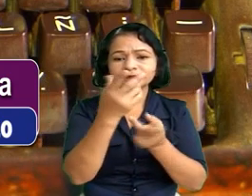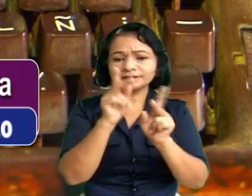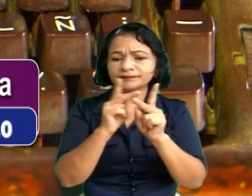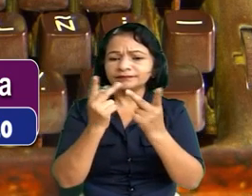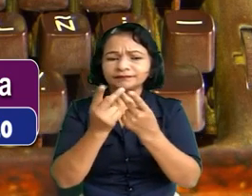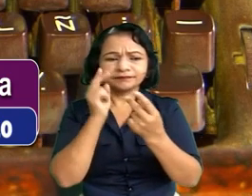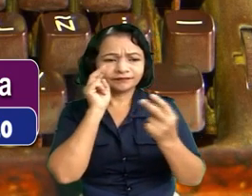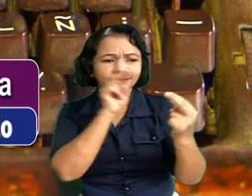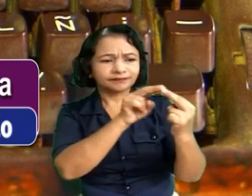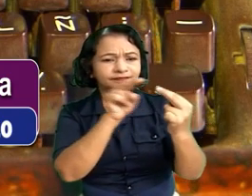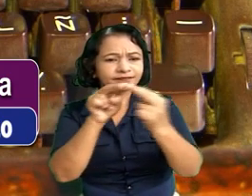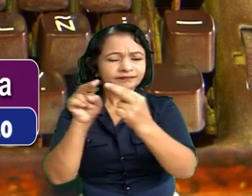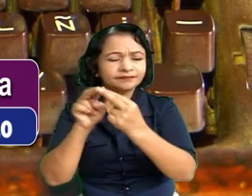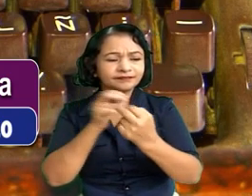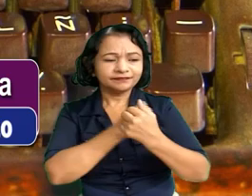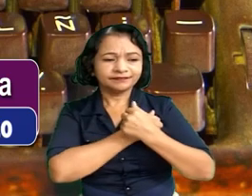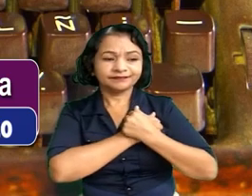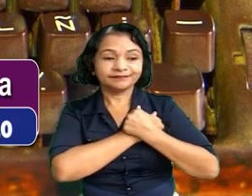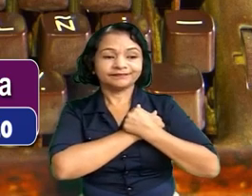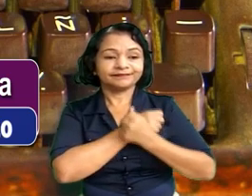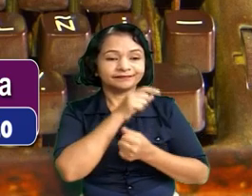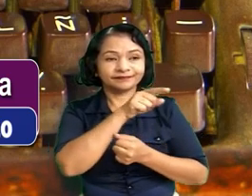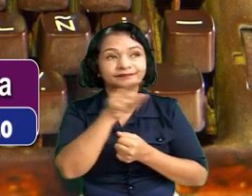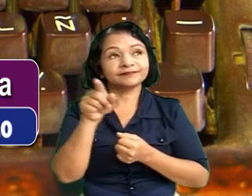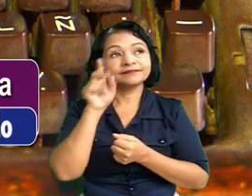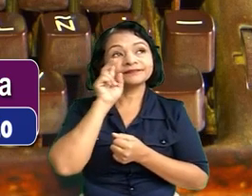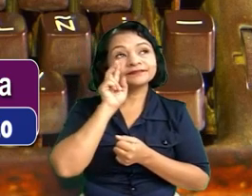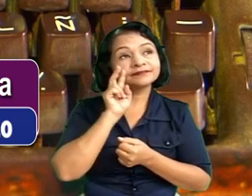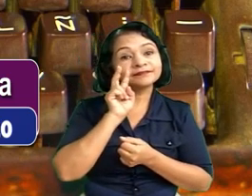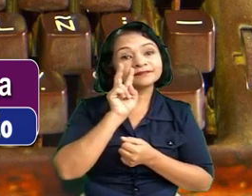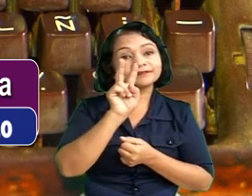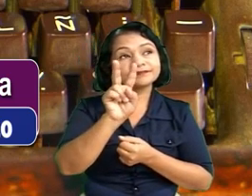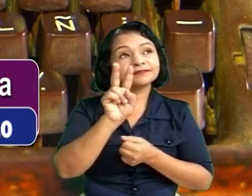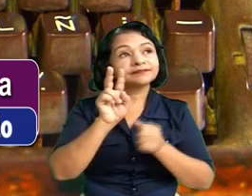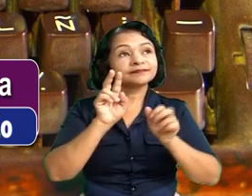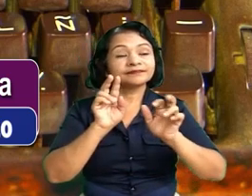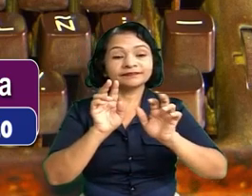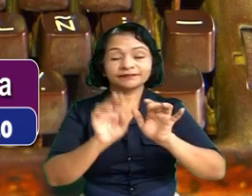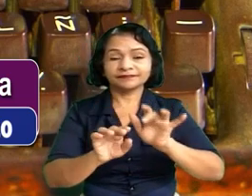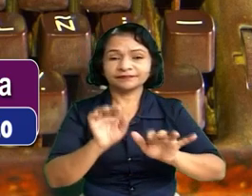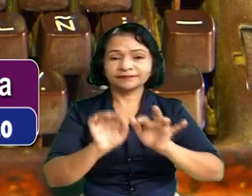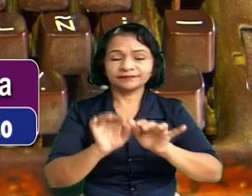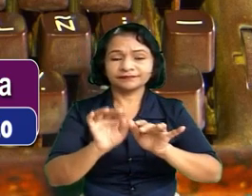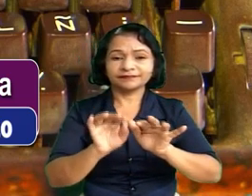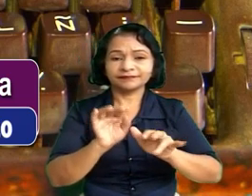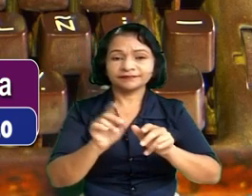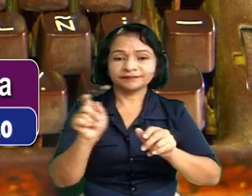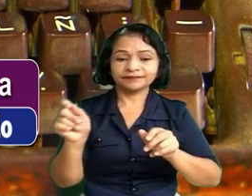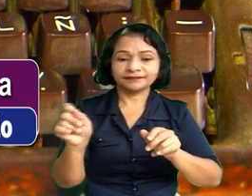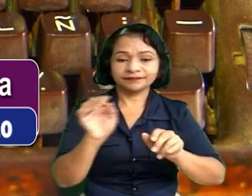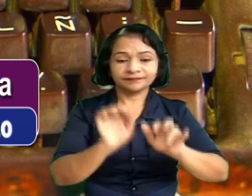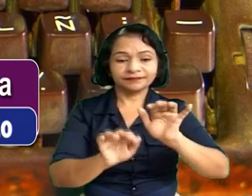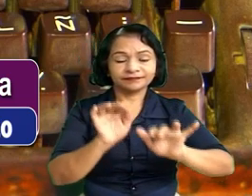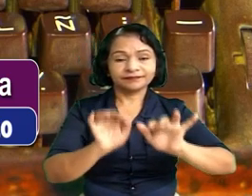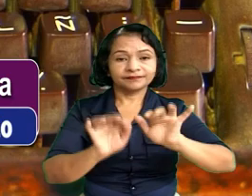con ellos, le tiene cariño. Ahí, como ves, está una máquina de la época con la que se hacía y